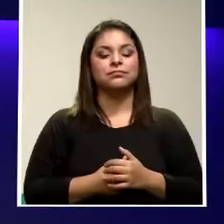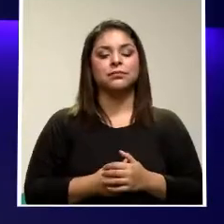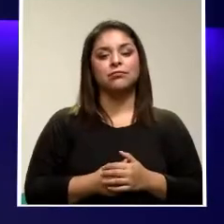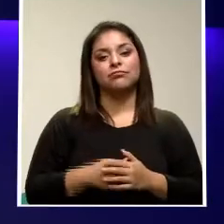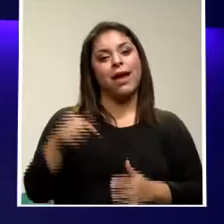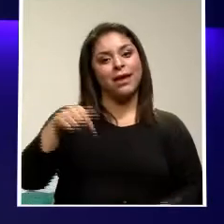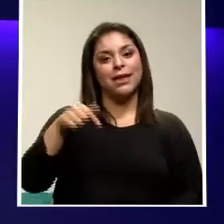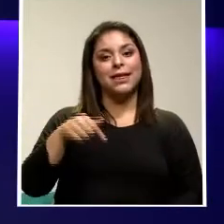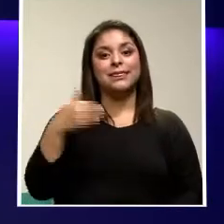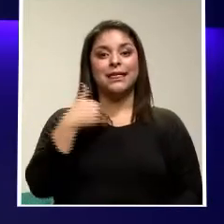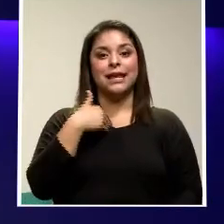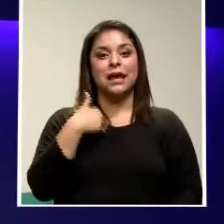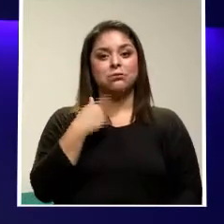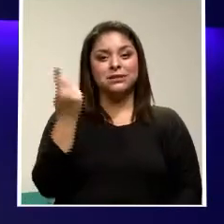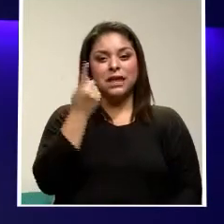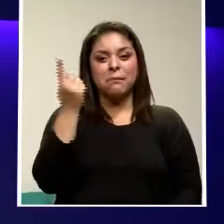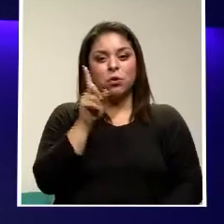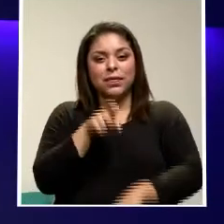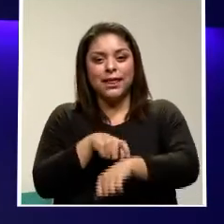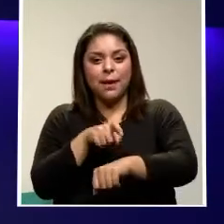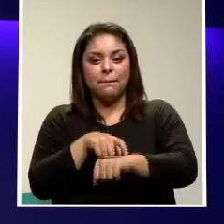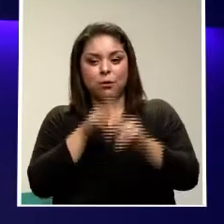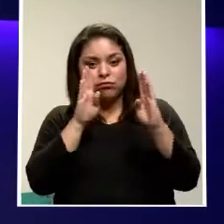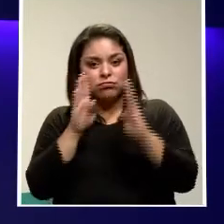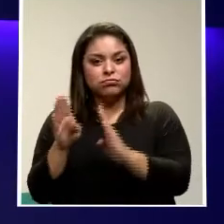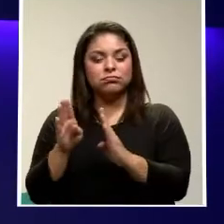aquí tenemos esta trincherita y